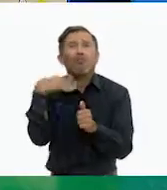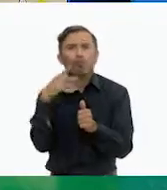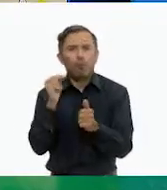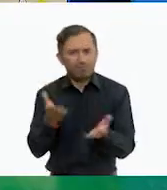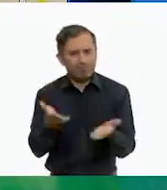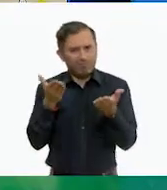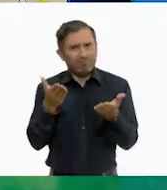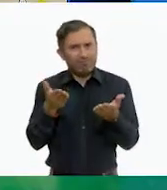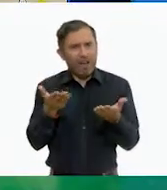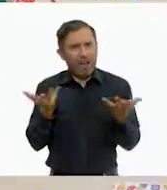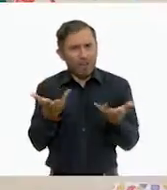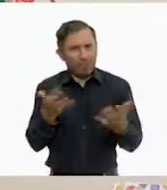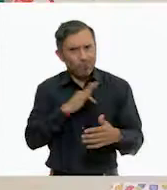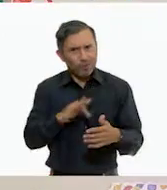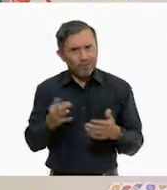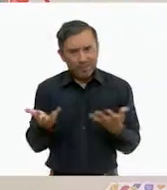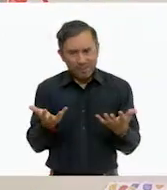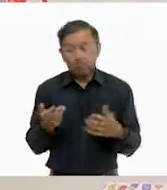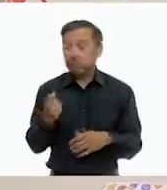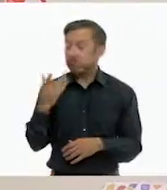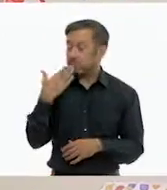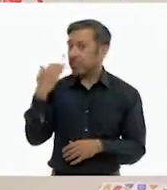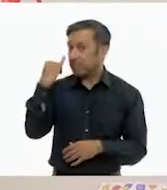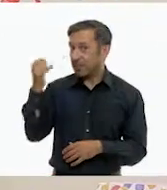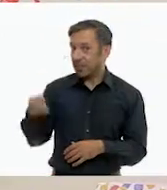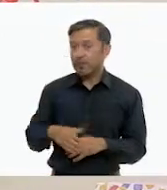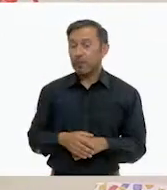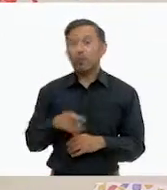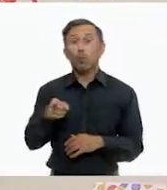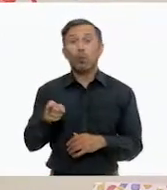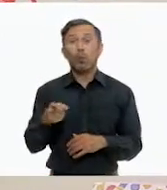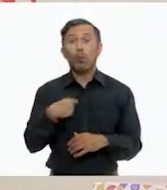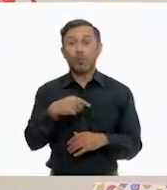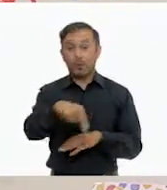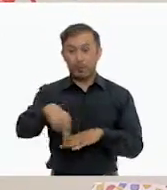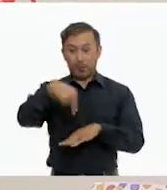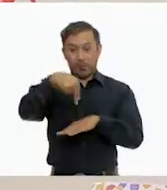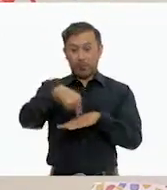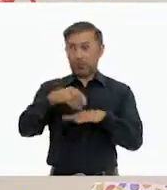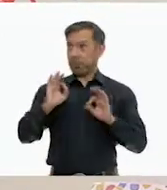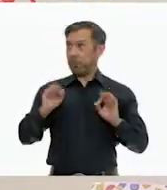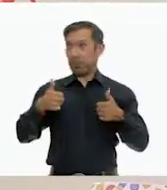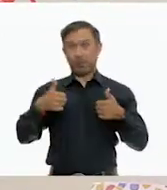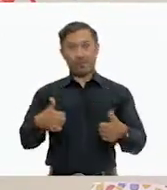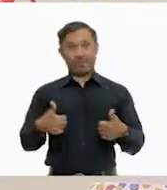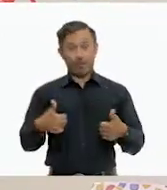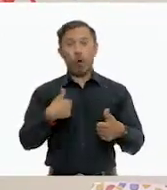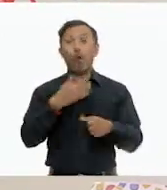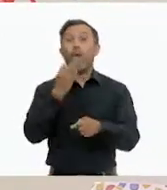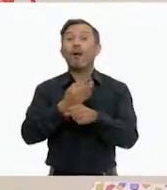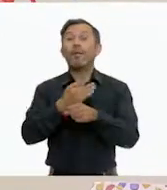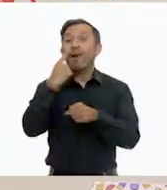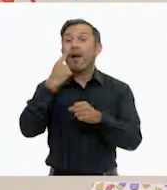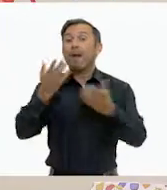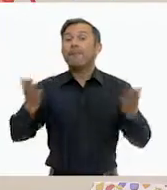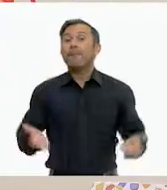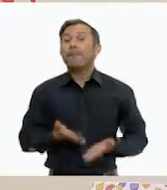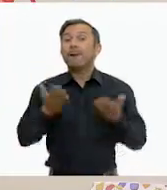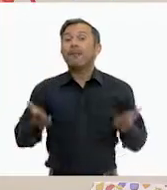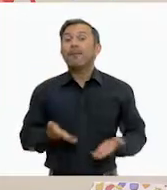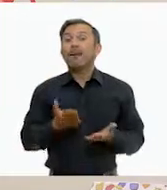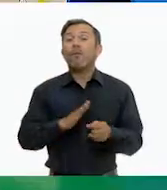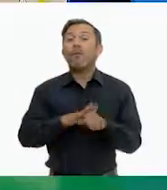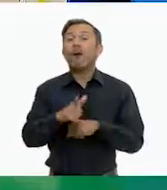Livia. Colócate en un lugar seguro y prepárate para bailar al ritmo de la canción